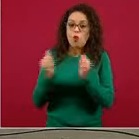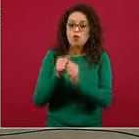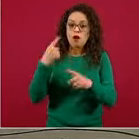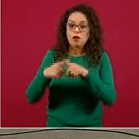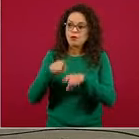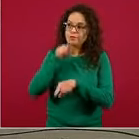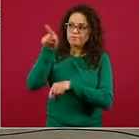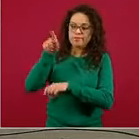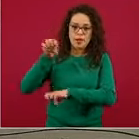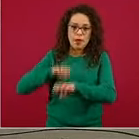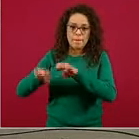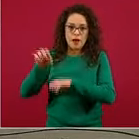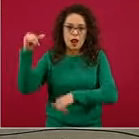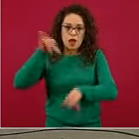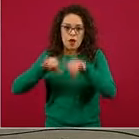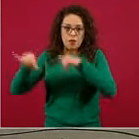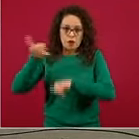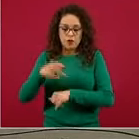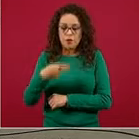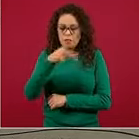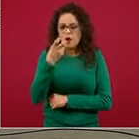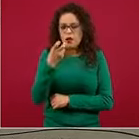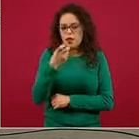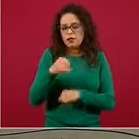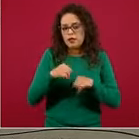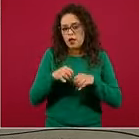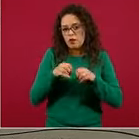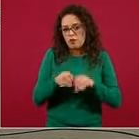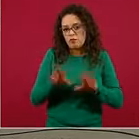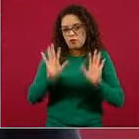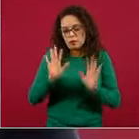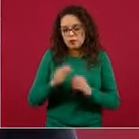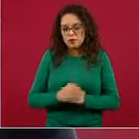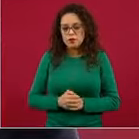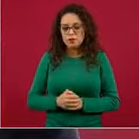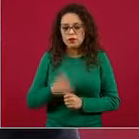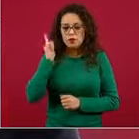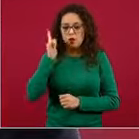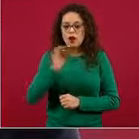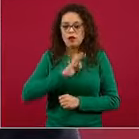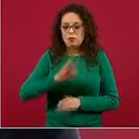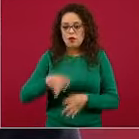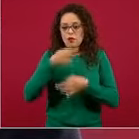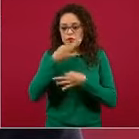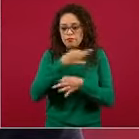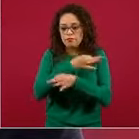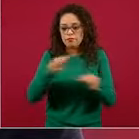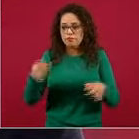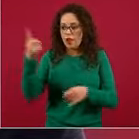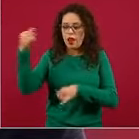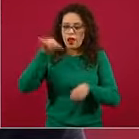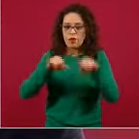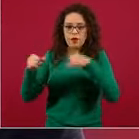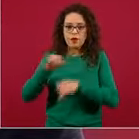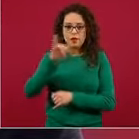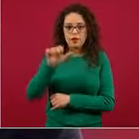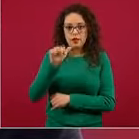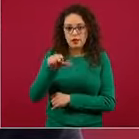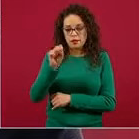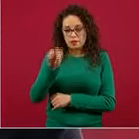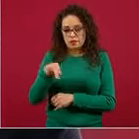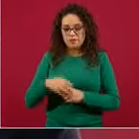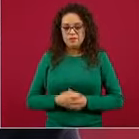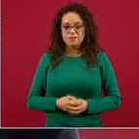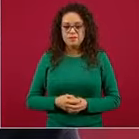Pero eso sería básicamente la información que se esperaría que pudiera publicar Janssen. En el caso